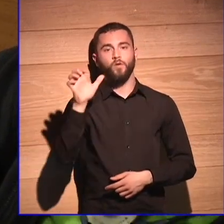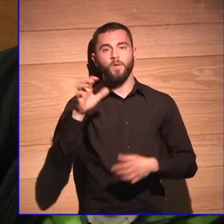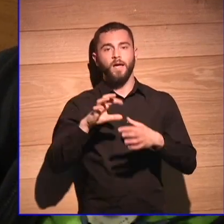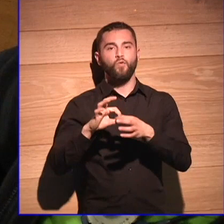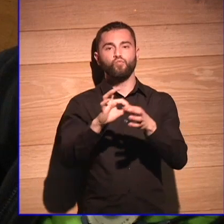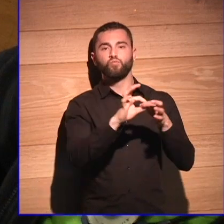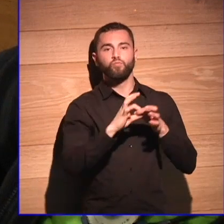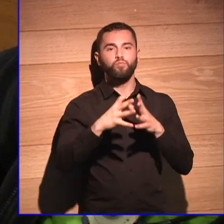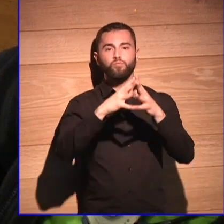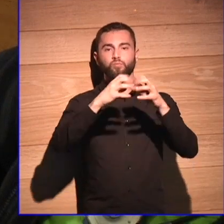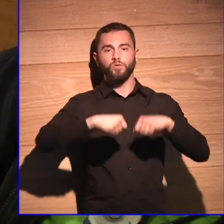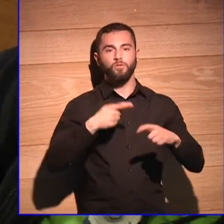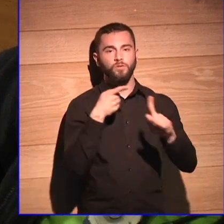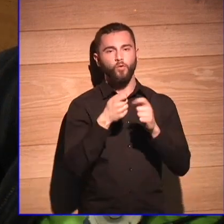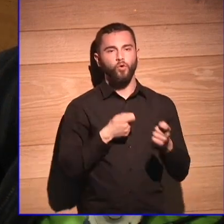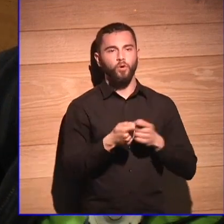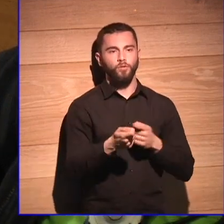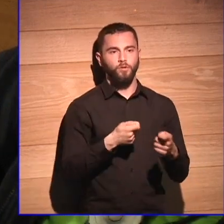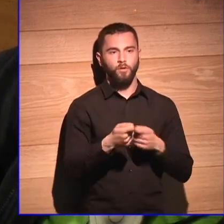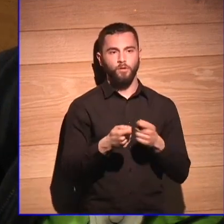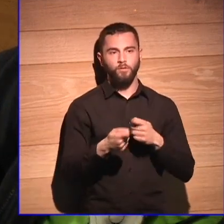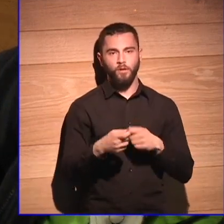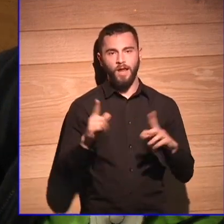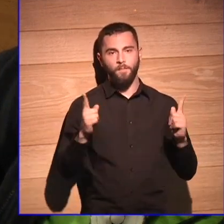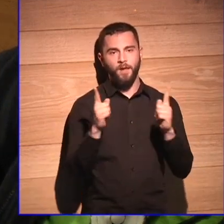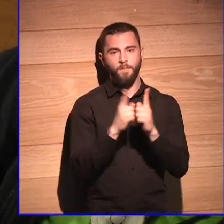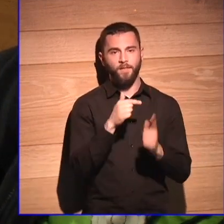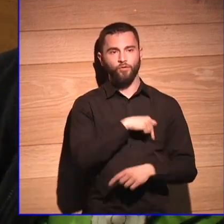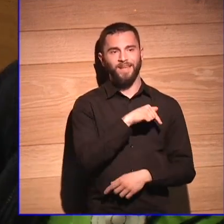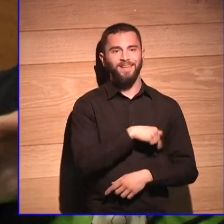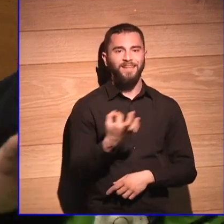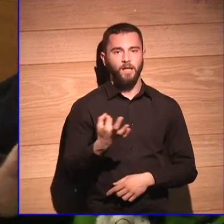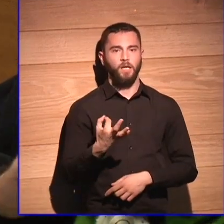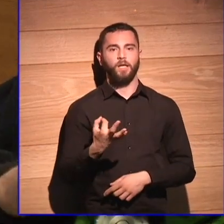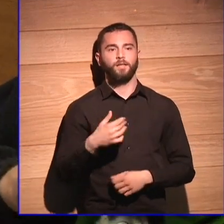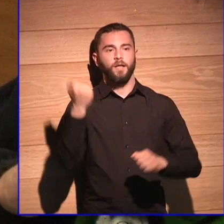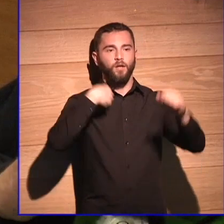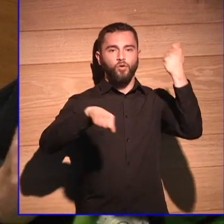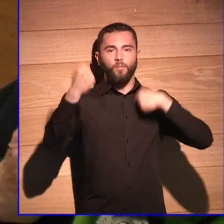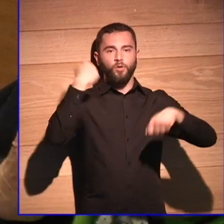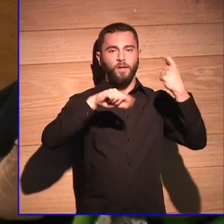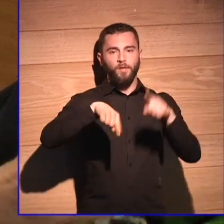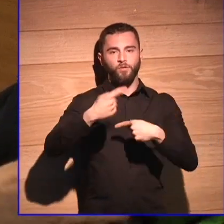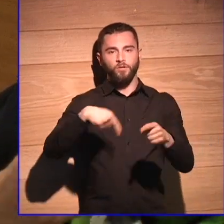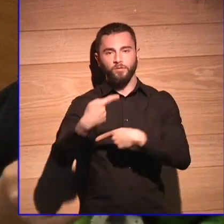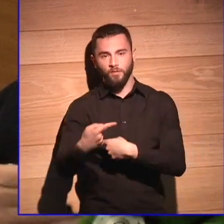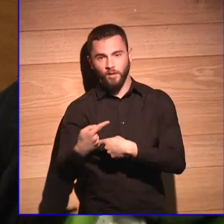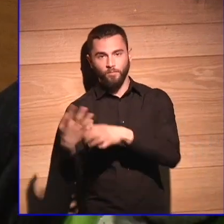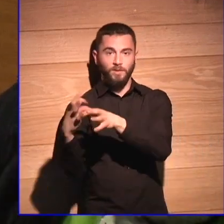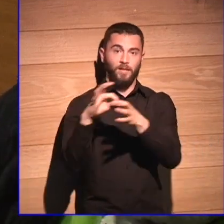regular, partiendo de un poco que abreviando lo que es la ética, que es el comportamiento y las consecuencias de ese